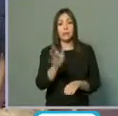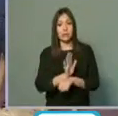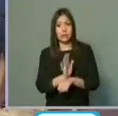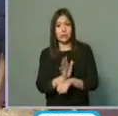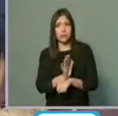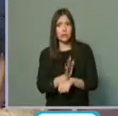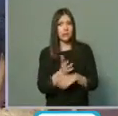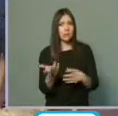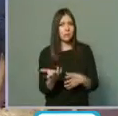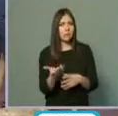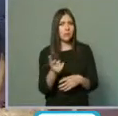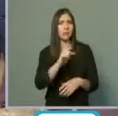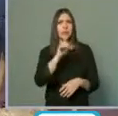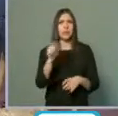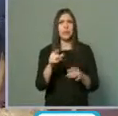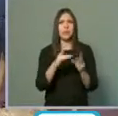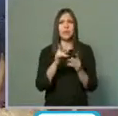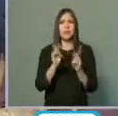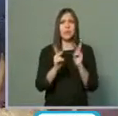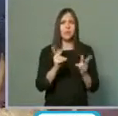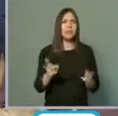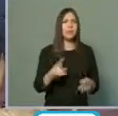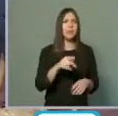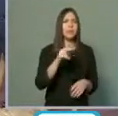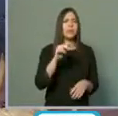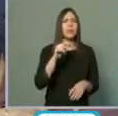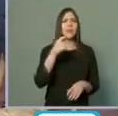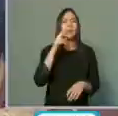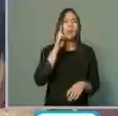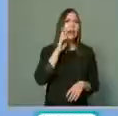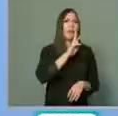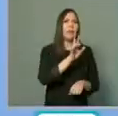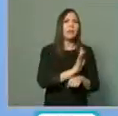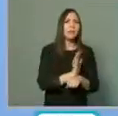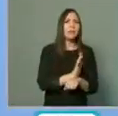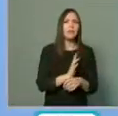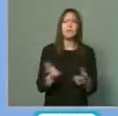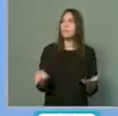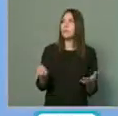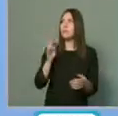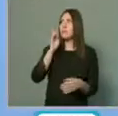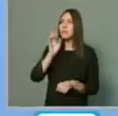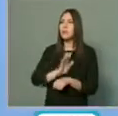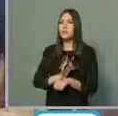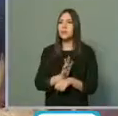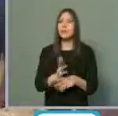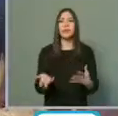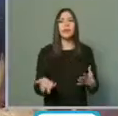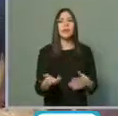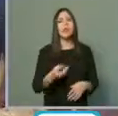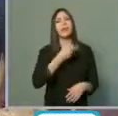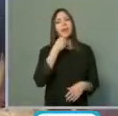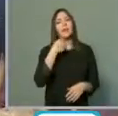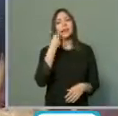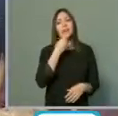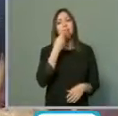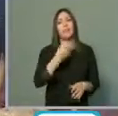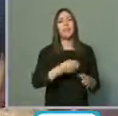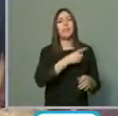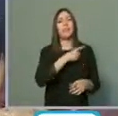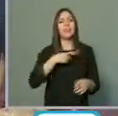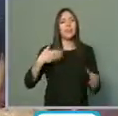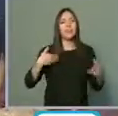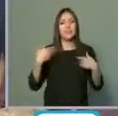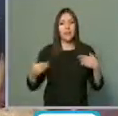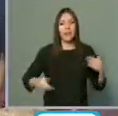y entonces estás en una plática y te dicen a ver al cine y entonces pues se quedan ahora al cine y a divertirse al teatro. O el día me cayó